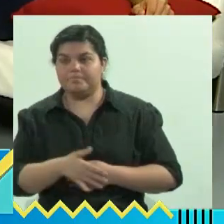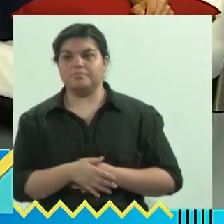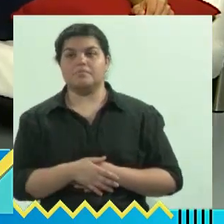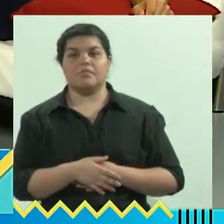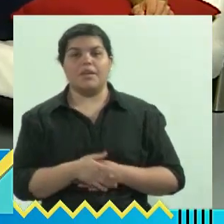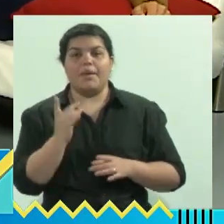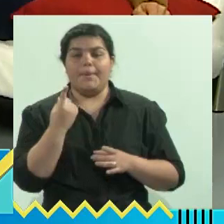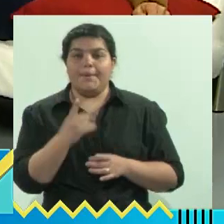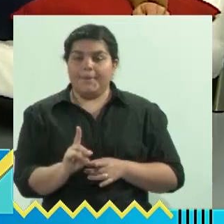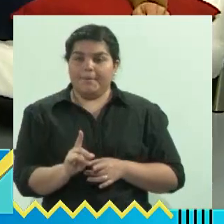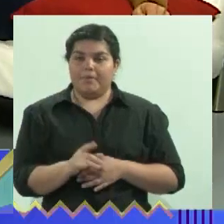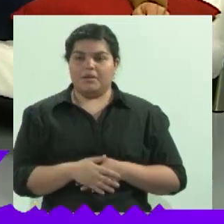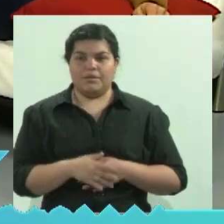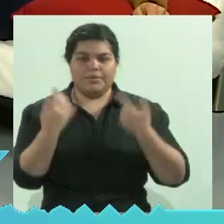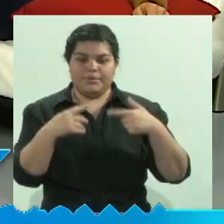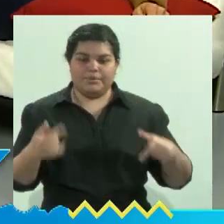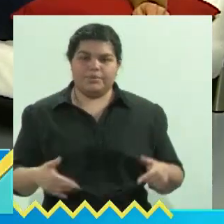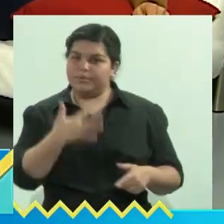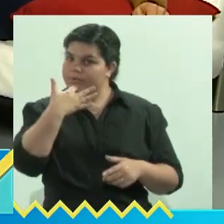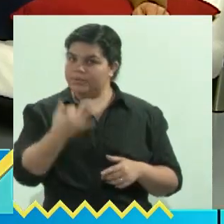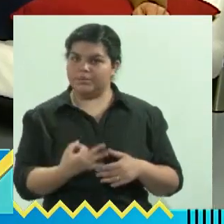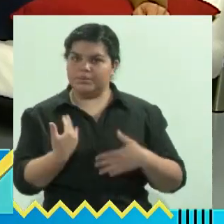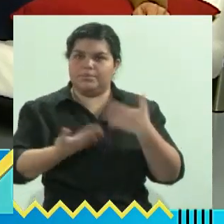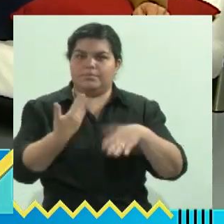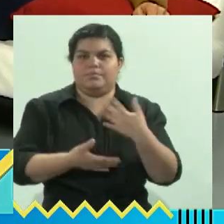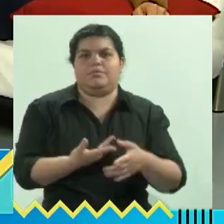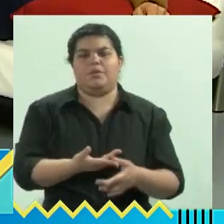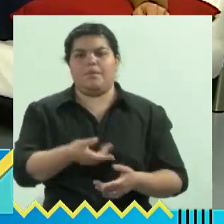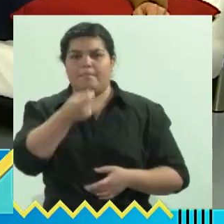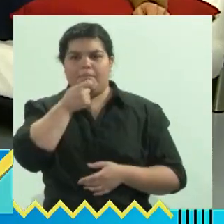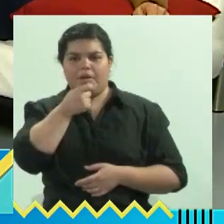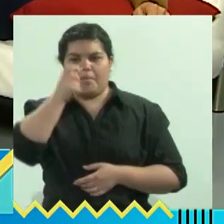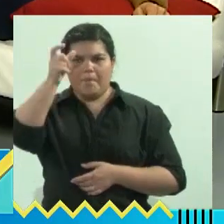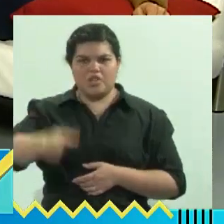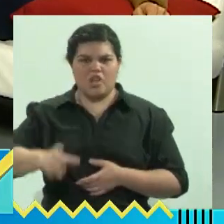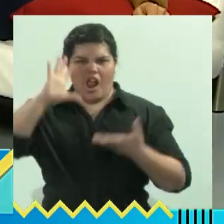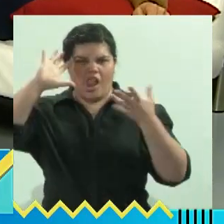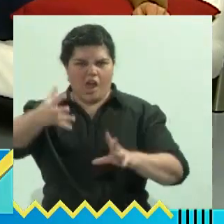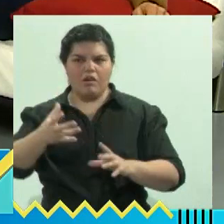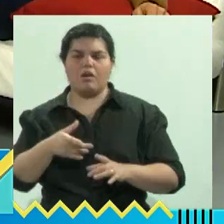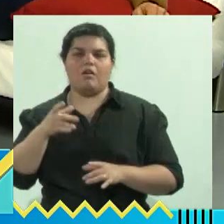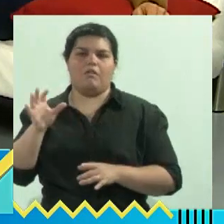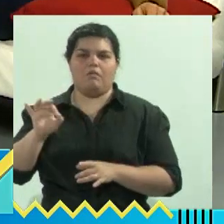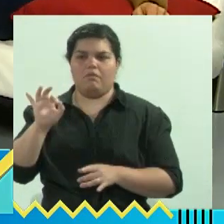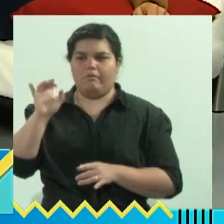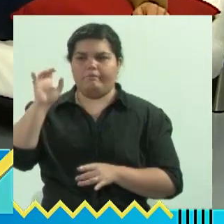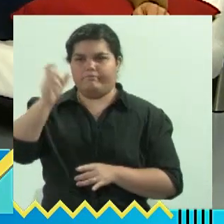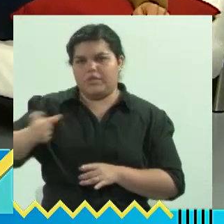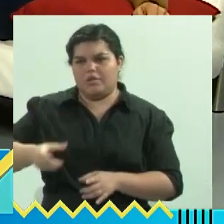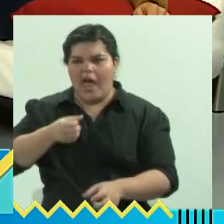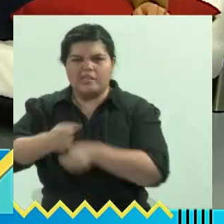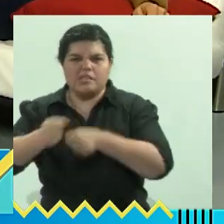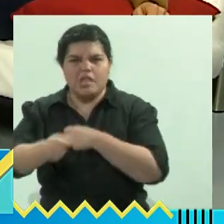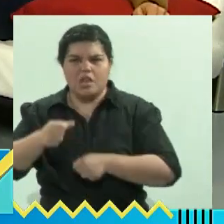contenido real de cosas que pueden pasar. Me asusta mucho más un asesino, un psicópata, y la psiquis de esa